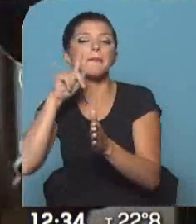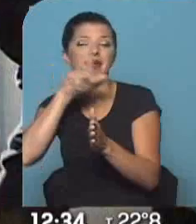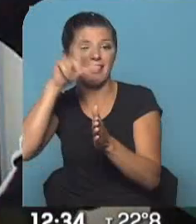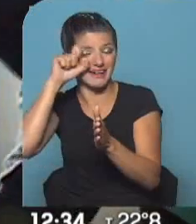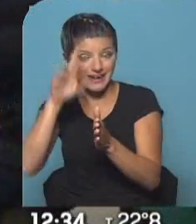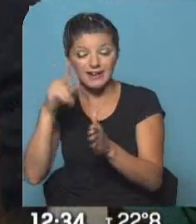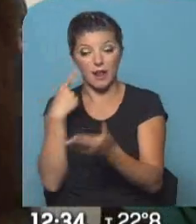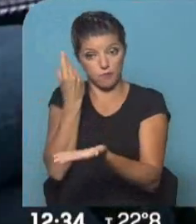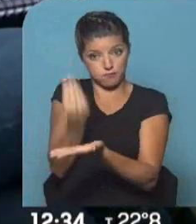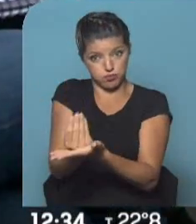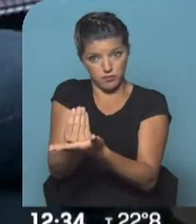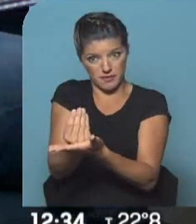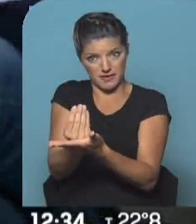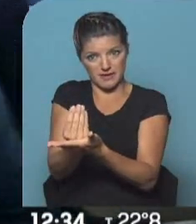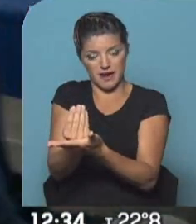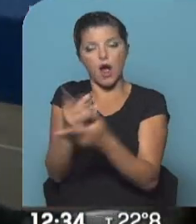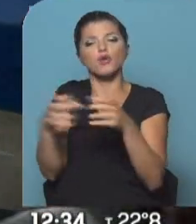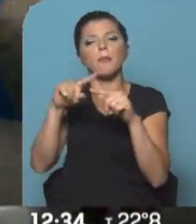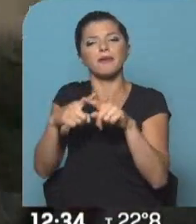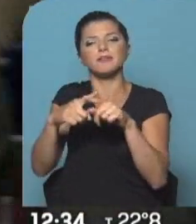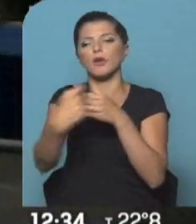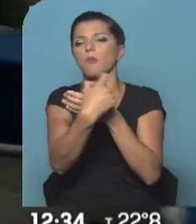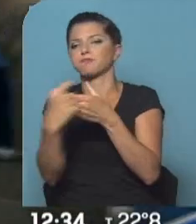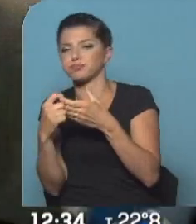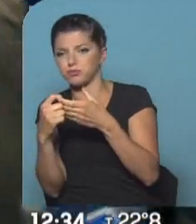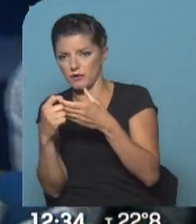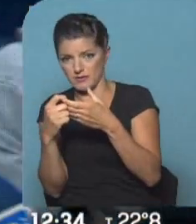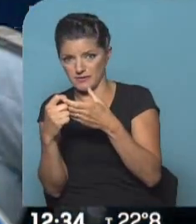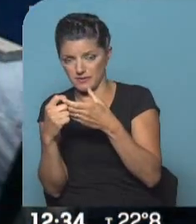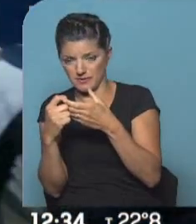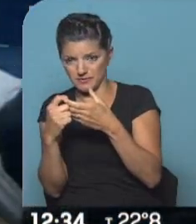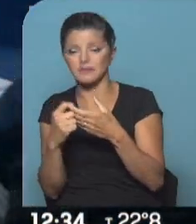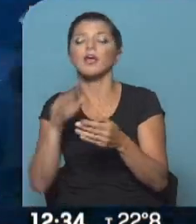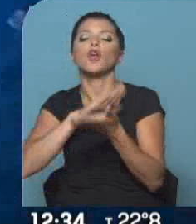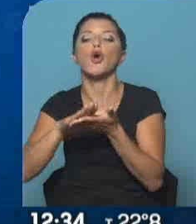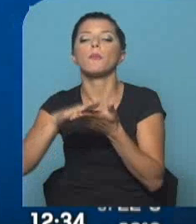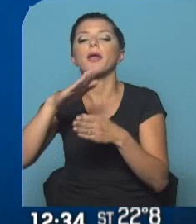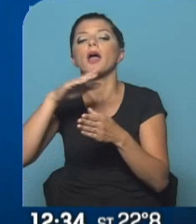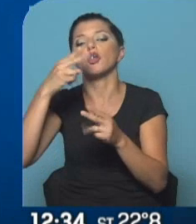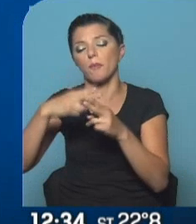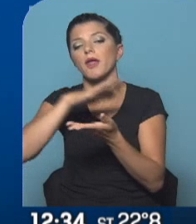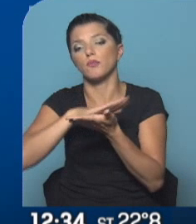elección representando a la mayor parte de los partidos de la coalición oficialista Nueva Mayoría.